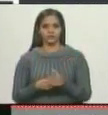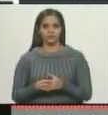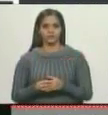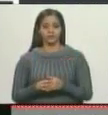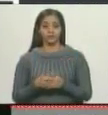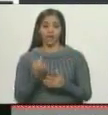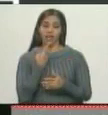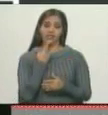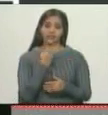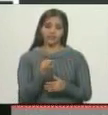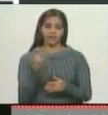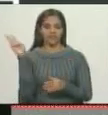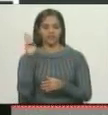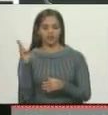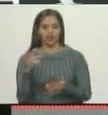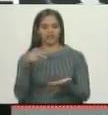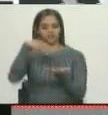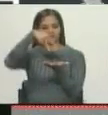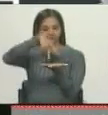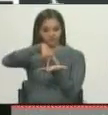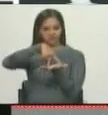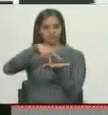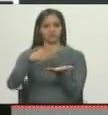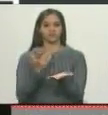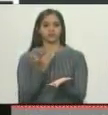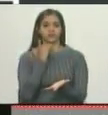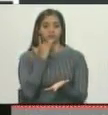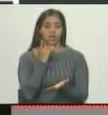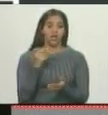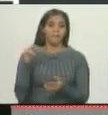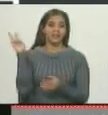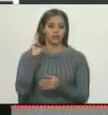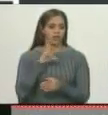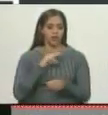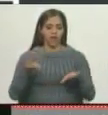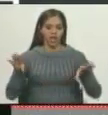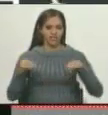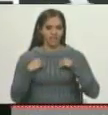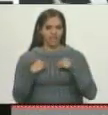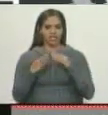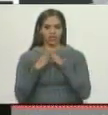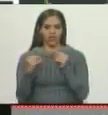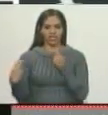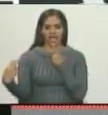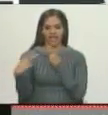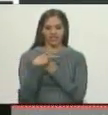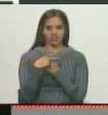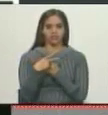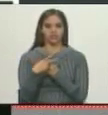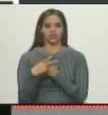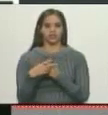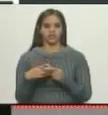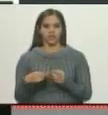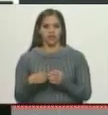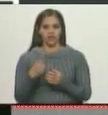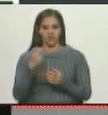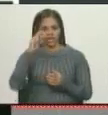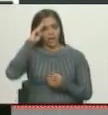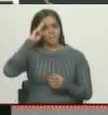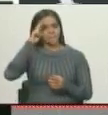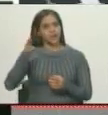para decir: Venezuela está de pie, Venezuela repudia todas estas agresiones insensatas de